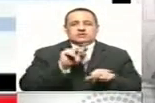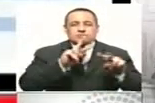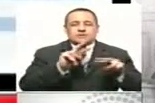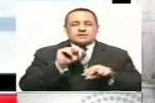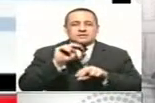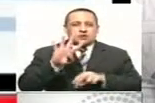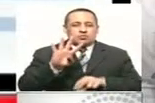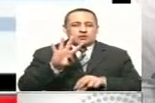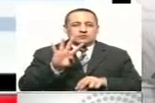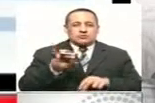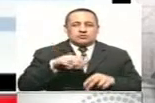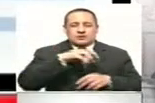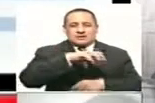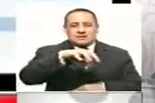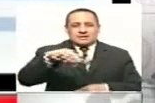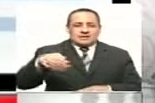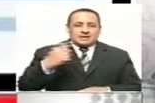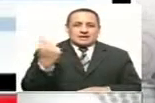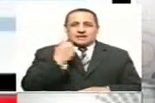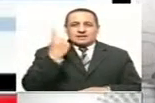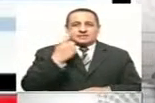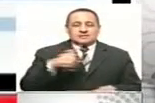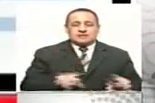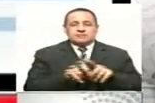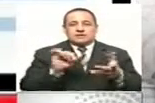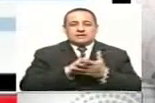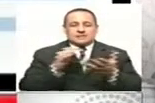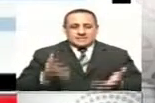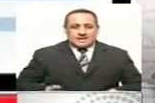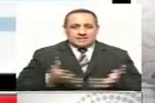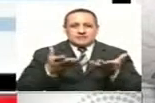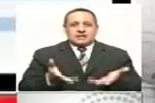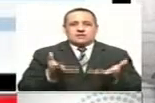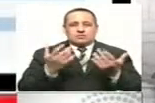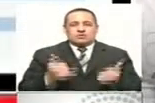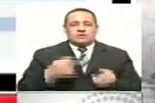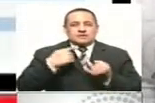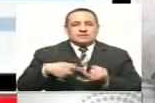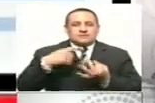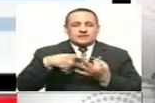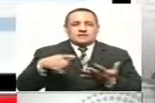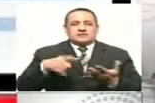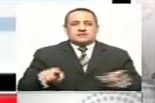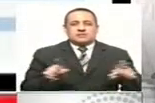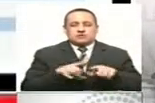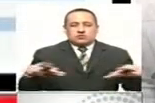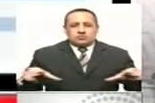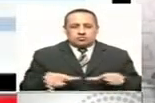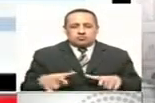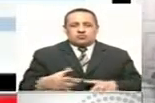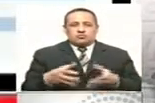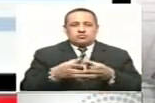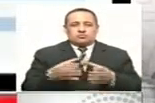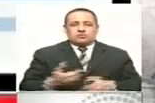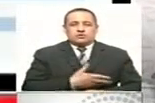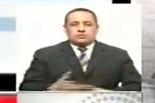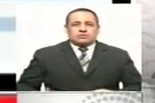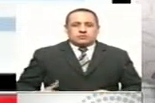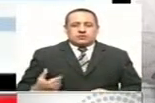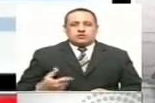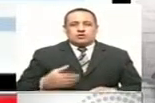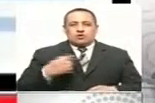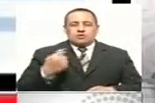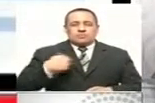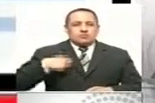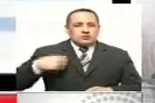124 gerentes públicos ya asignados a diferentes entidades del Estado, sea gobierno